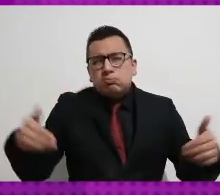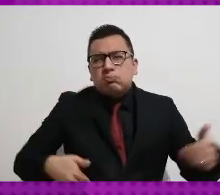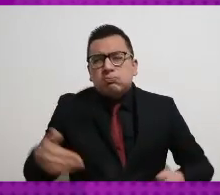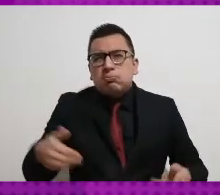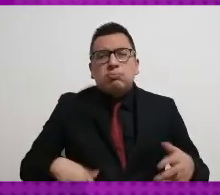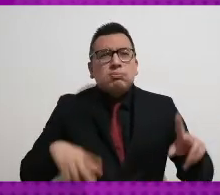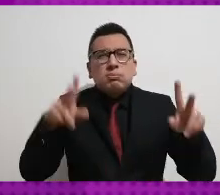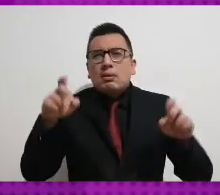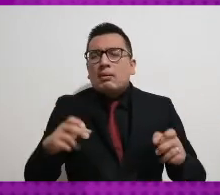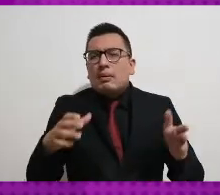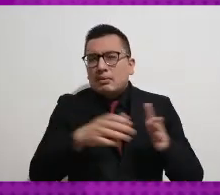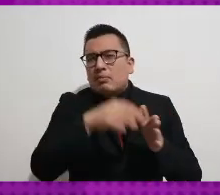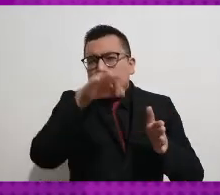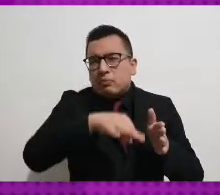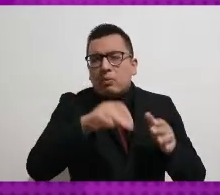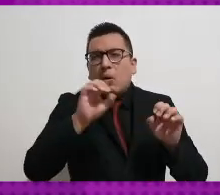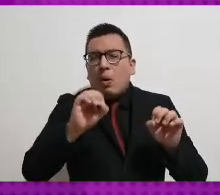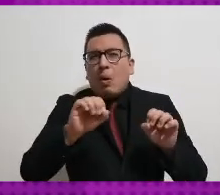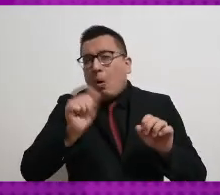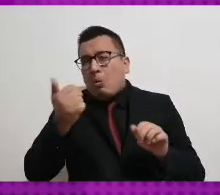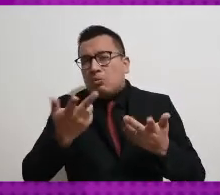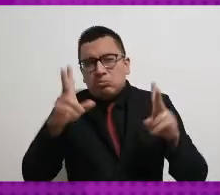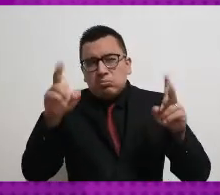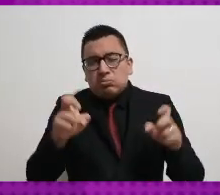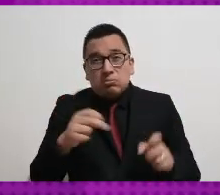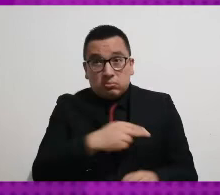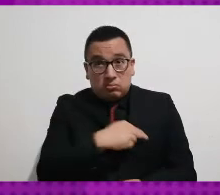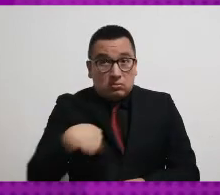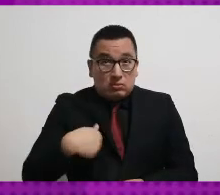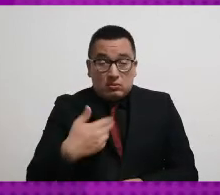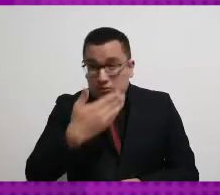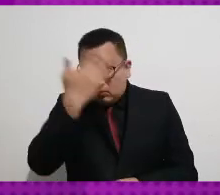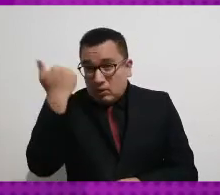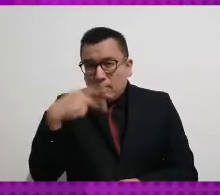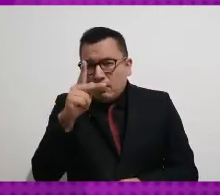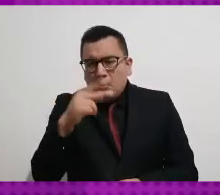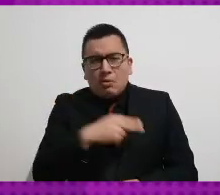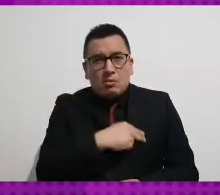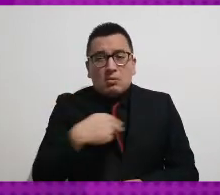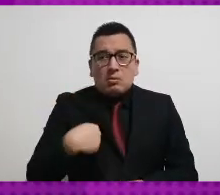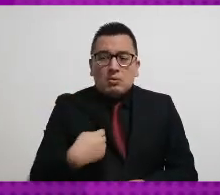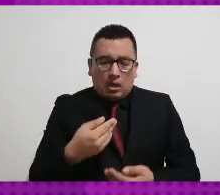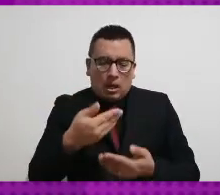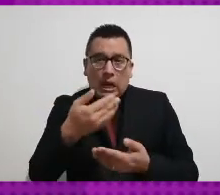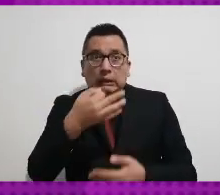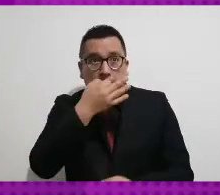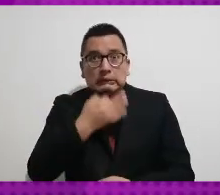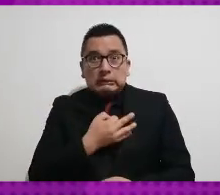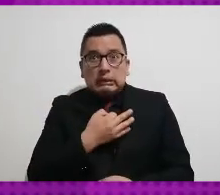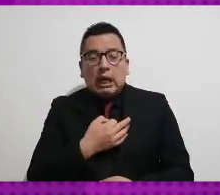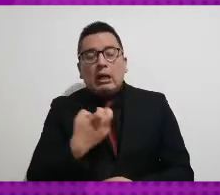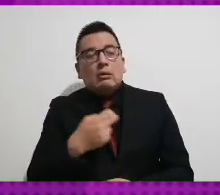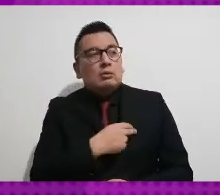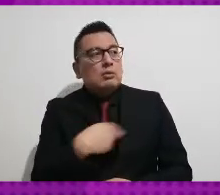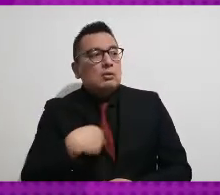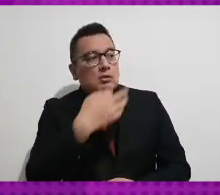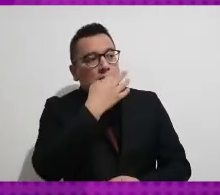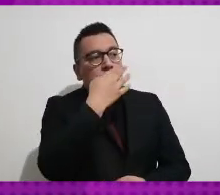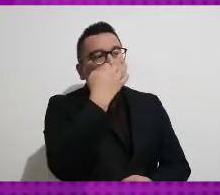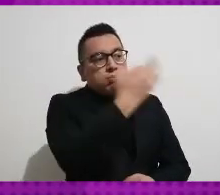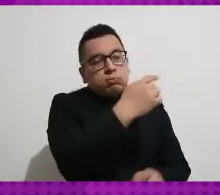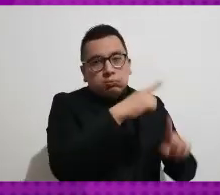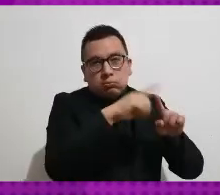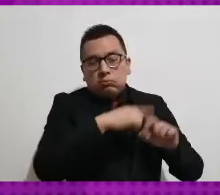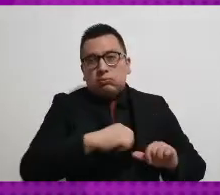denuncias quizás sobre temas electorales u otras materias que no son de nuestra competencia. Más sin embargo, estamos obligados a turnarlos a